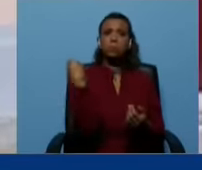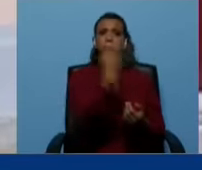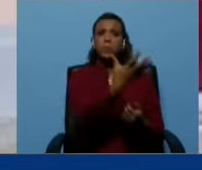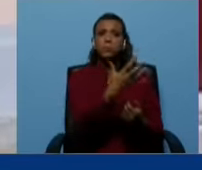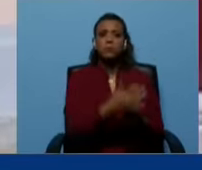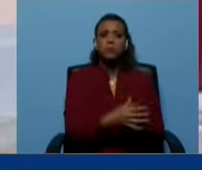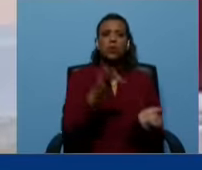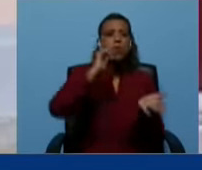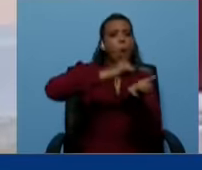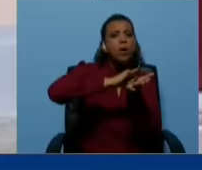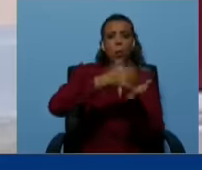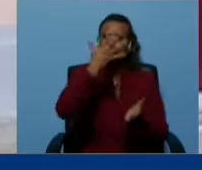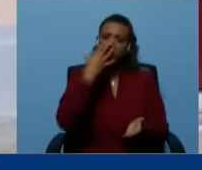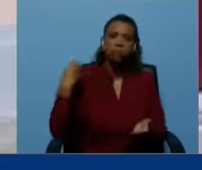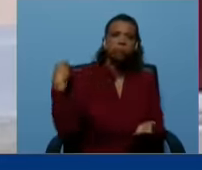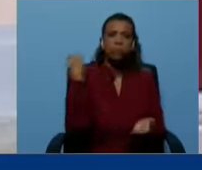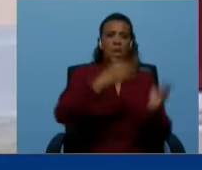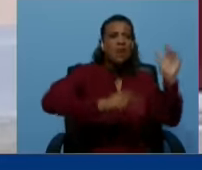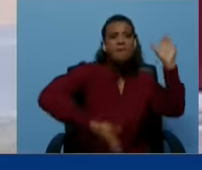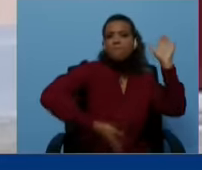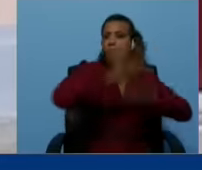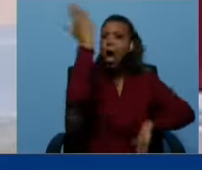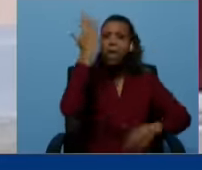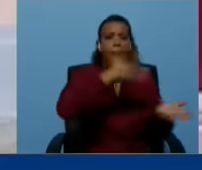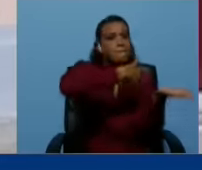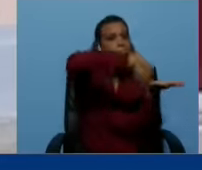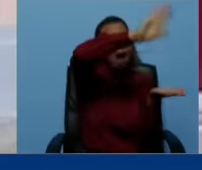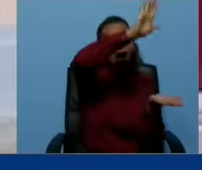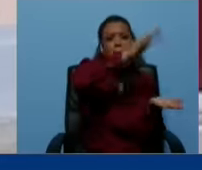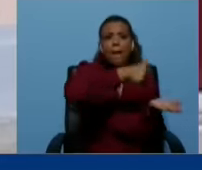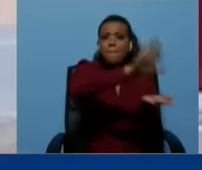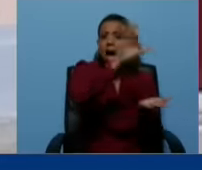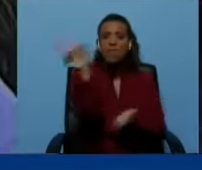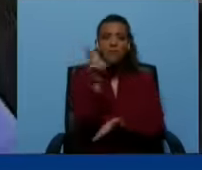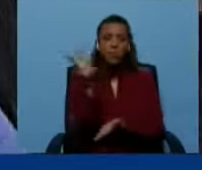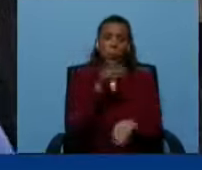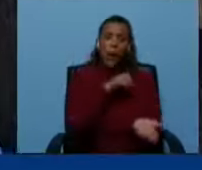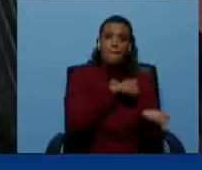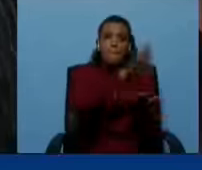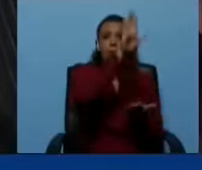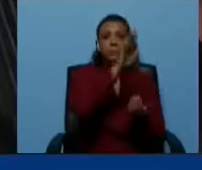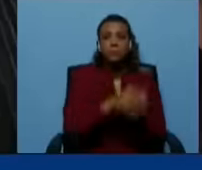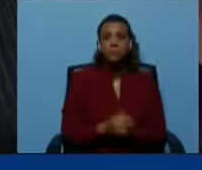home! ¡WhatsApp, go home! ¡Te sale tu corón!